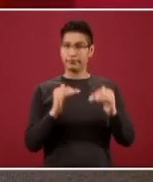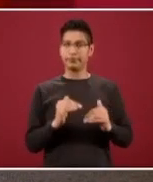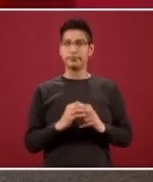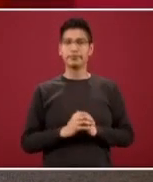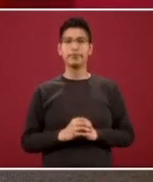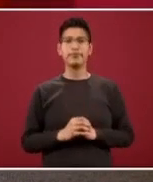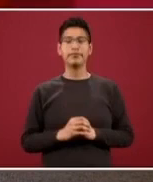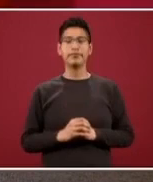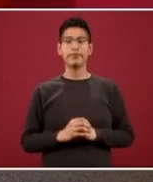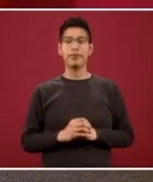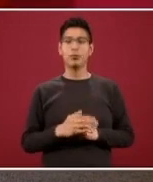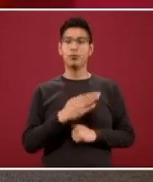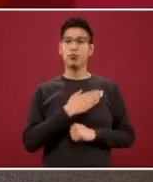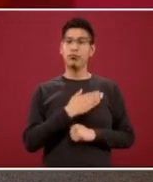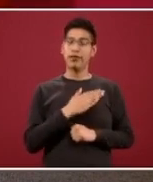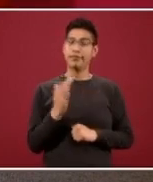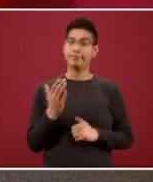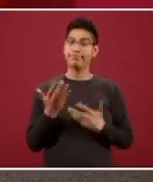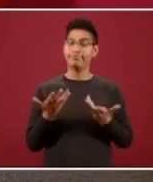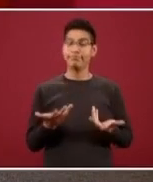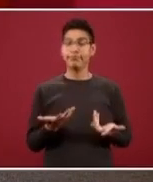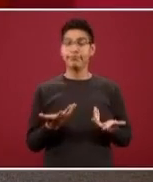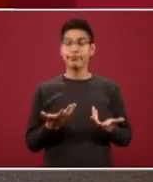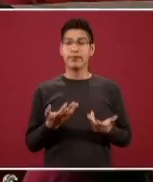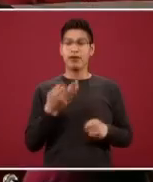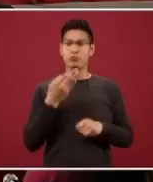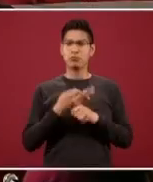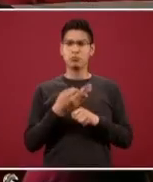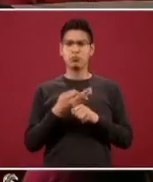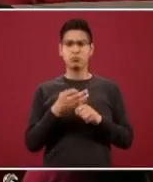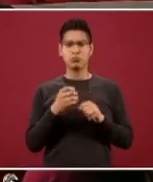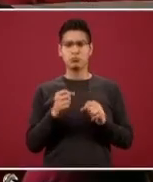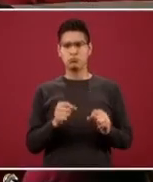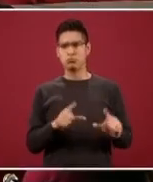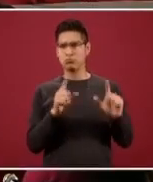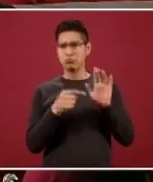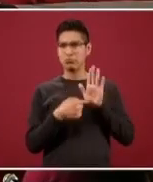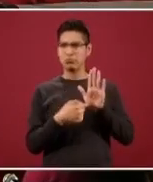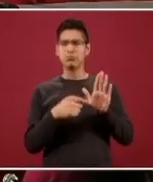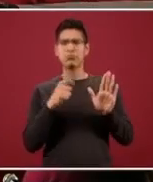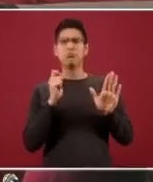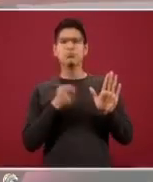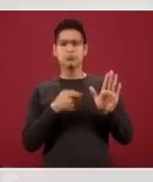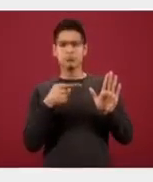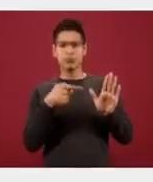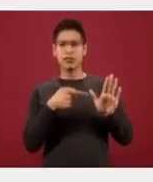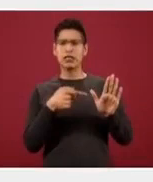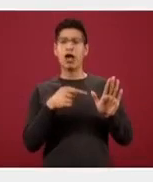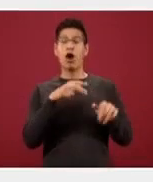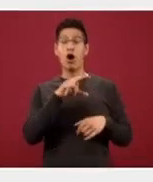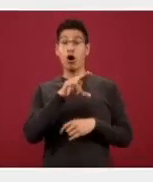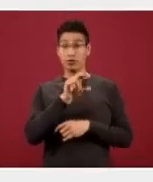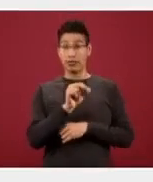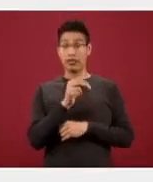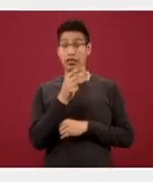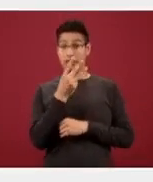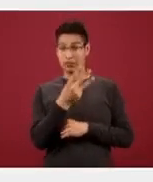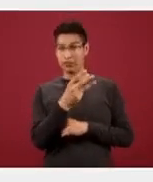Gracias. Bien, pues nuevamente aquí vemos que como tal el